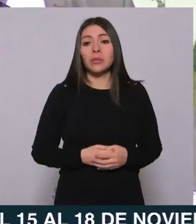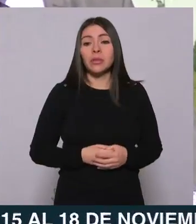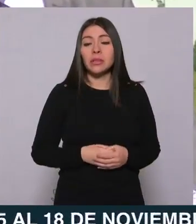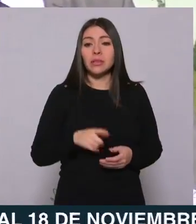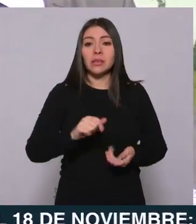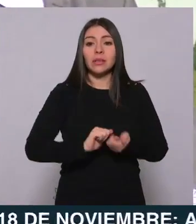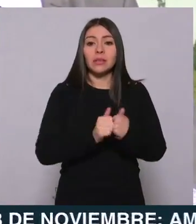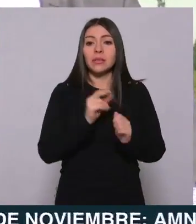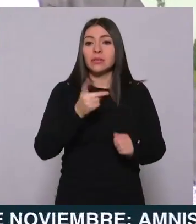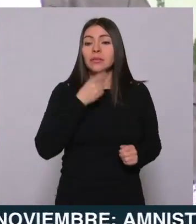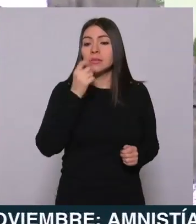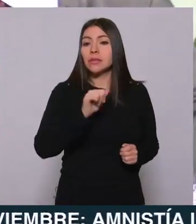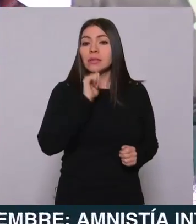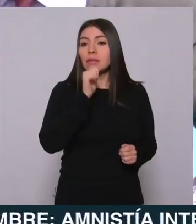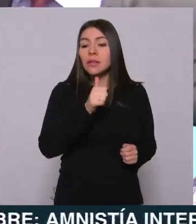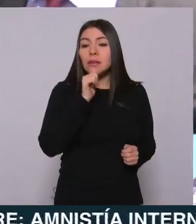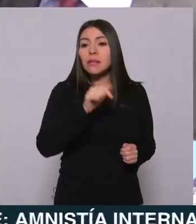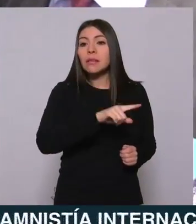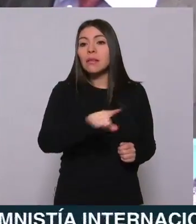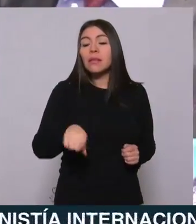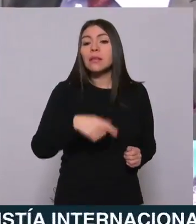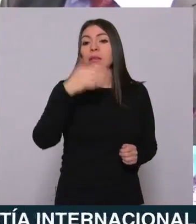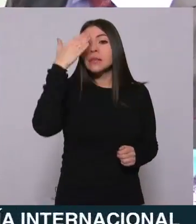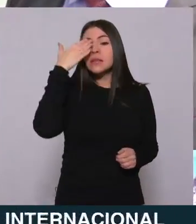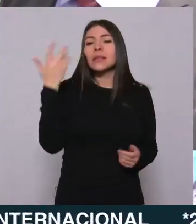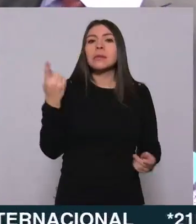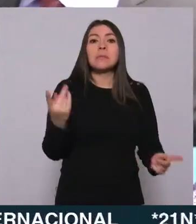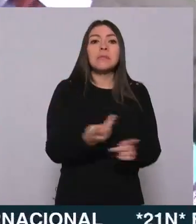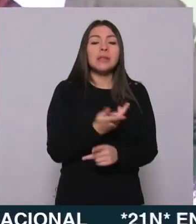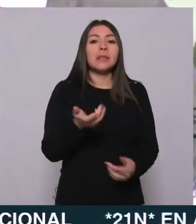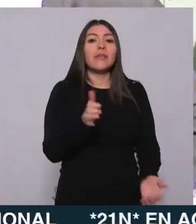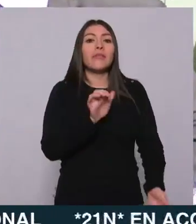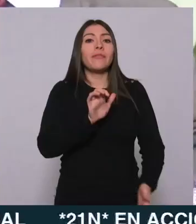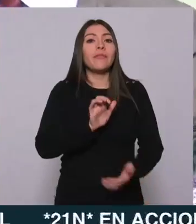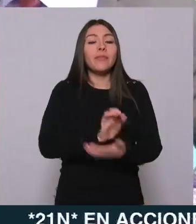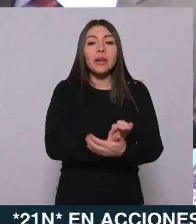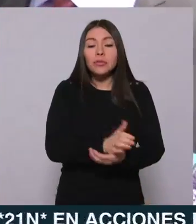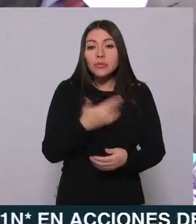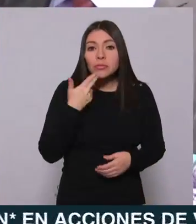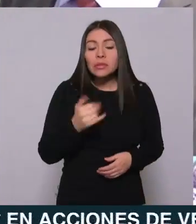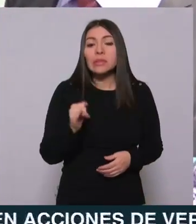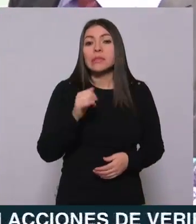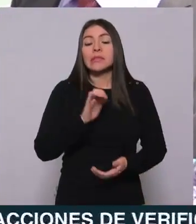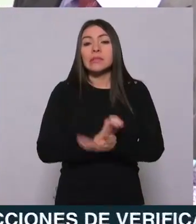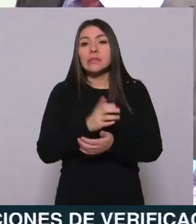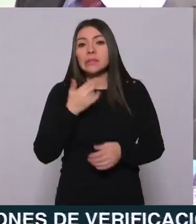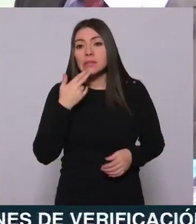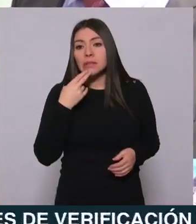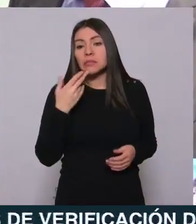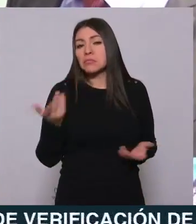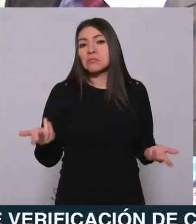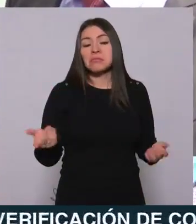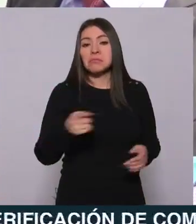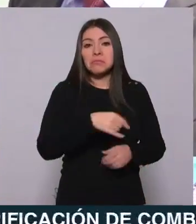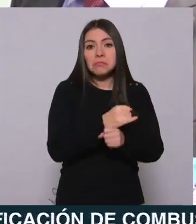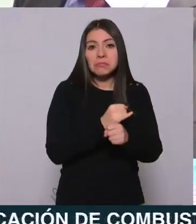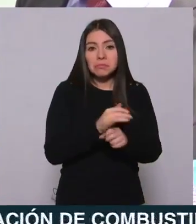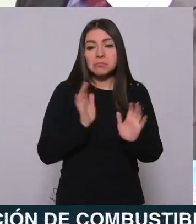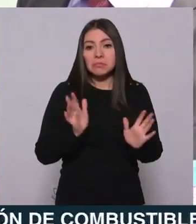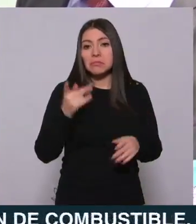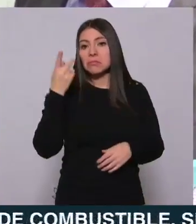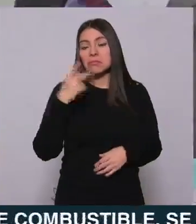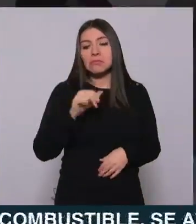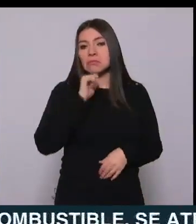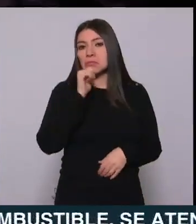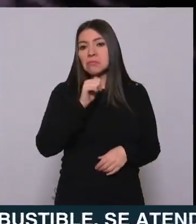ha dicho nada, no sabemos si sí se quedó sin frenos, si no se quedó sin frenos, sabemos que ya hay peritajes, pero de parte de ella no ha